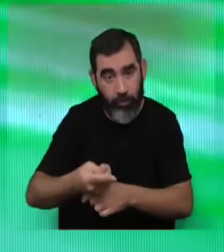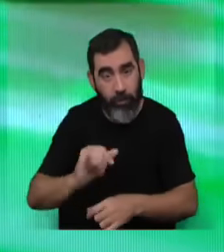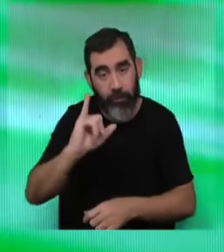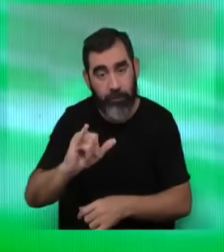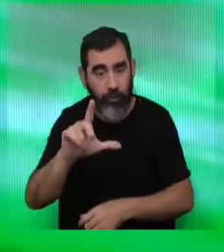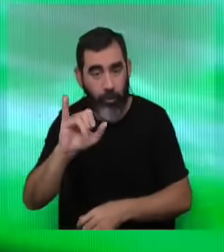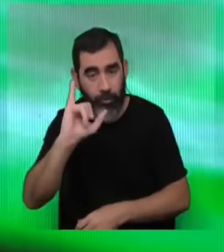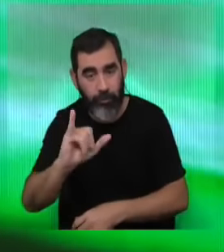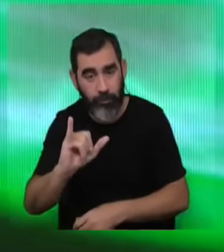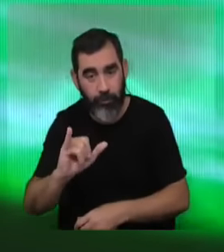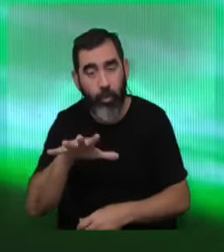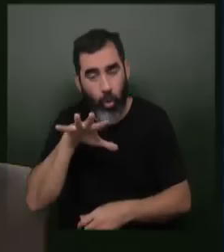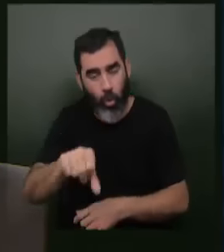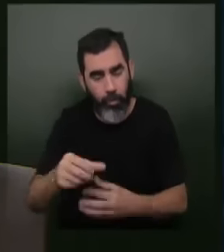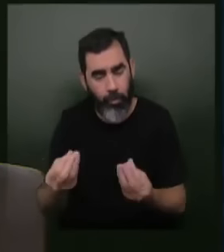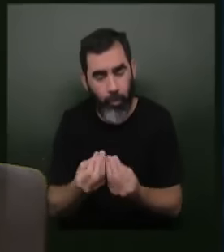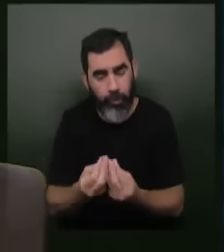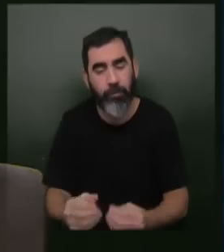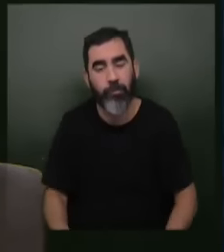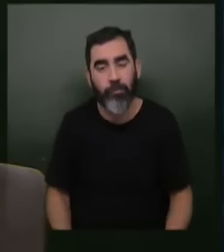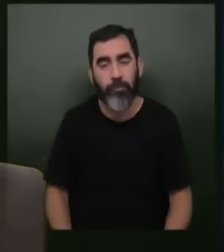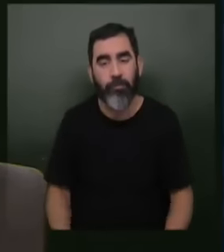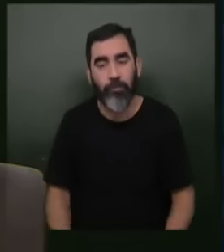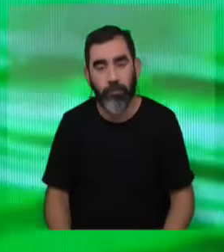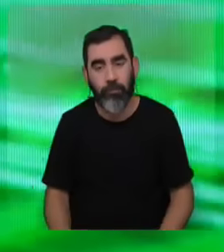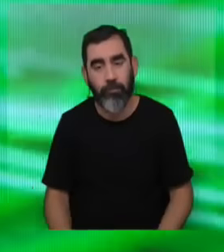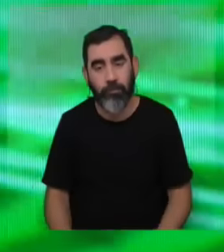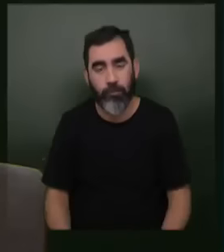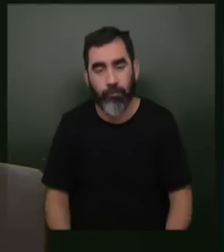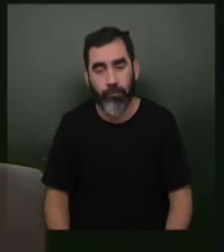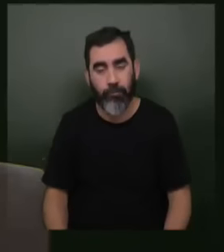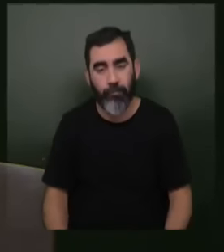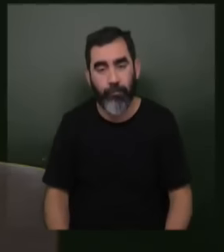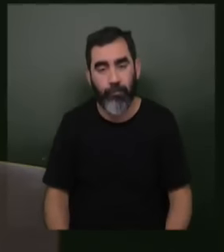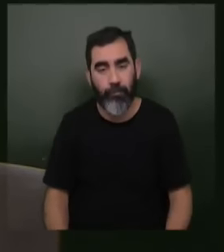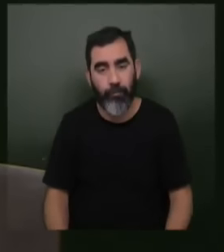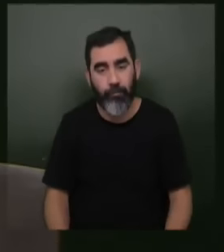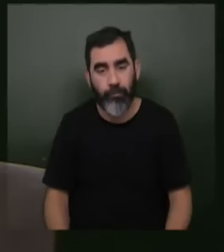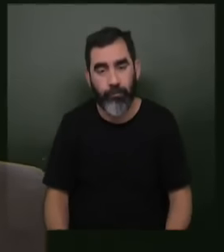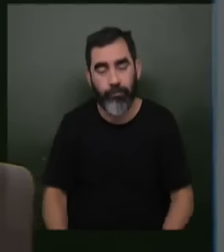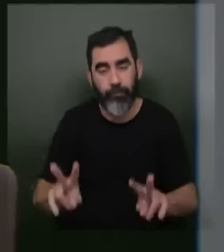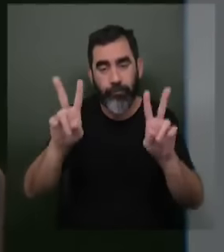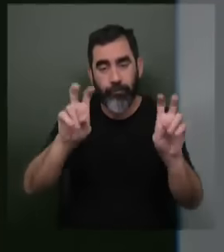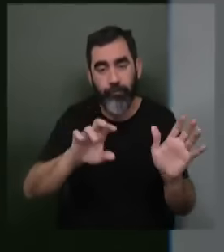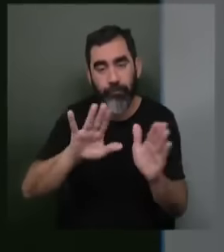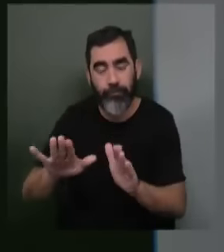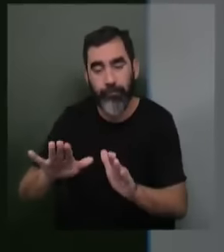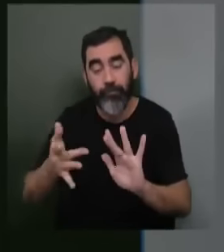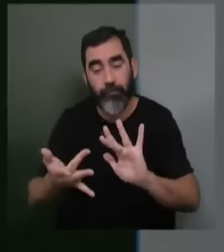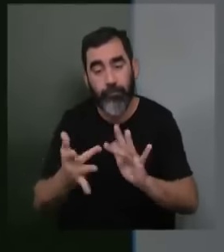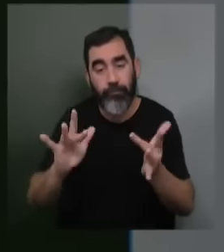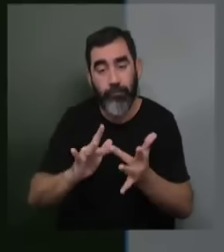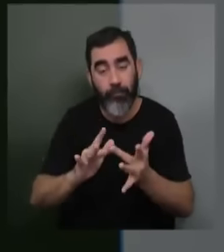sí mucho compromiso Muchas gracias vz nosotros ahora seguimos con otros temas porque vamos a tomar